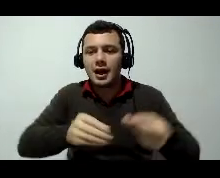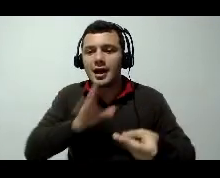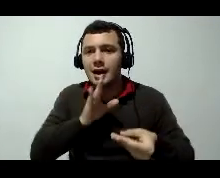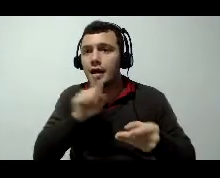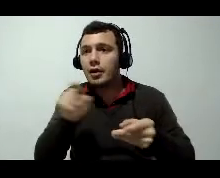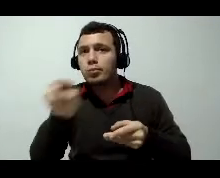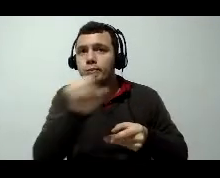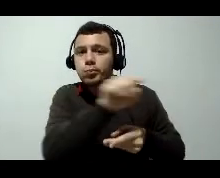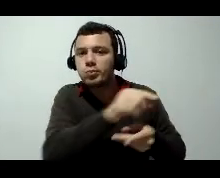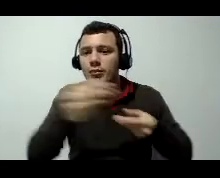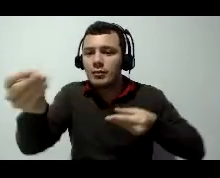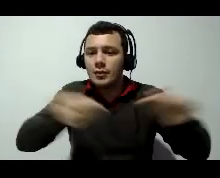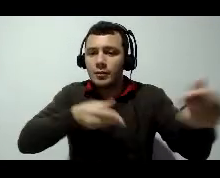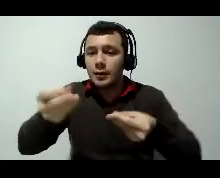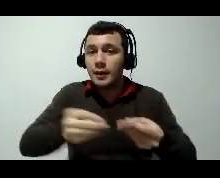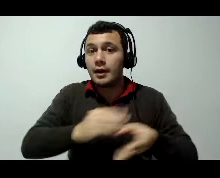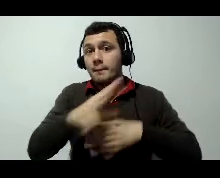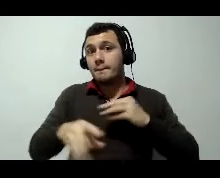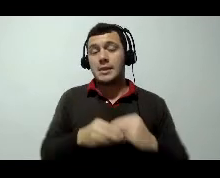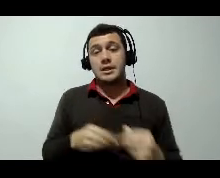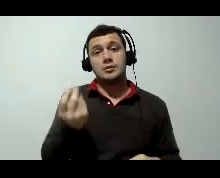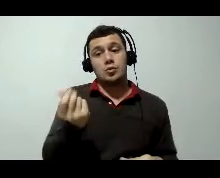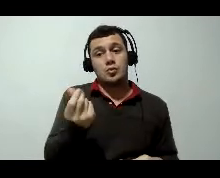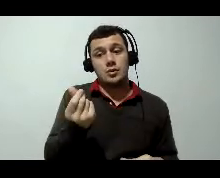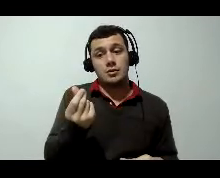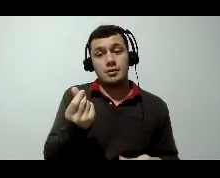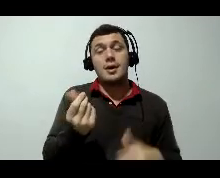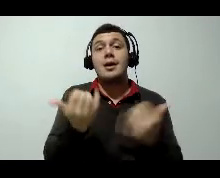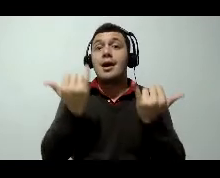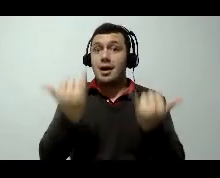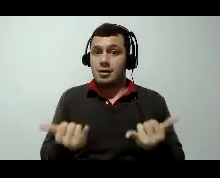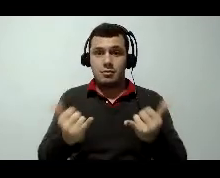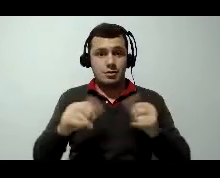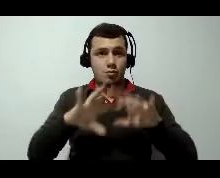los costos, sabiendo que ahorita estamos ante una pandemia y que algunos de